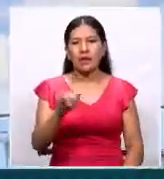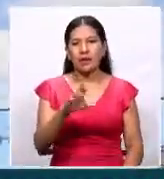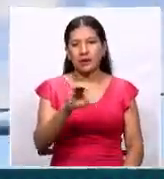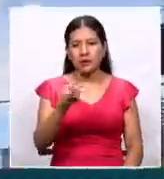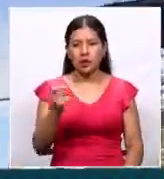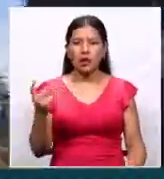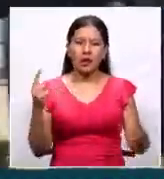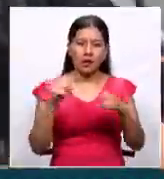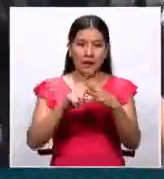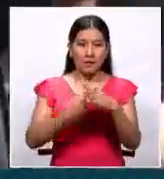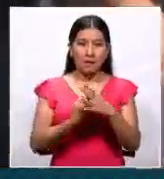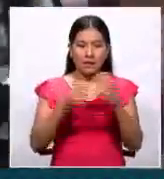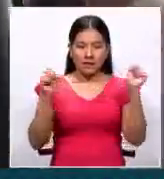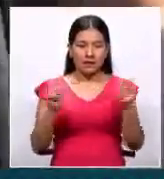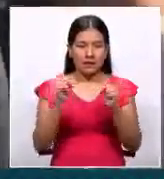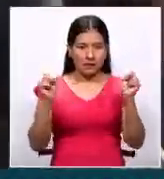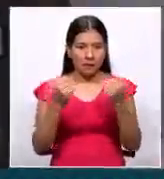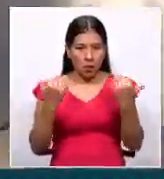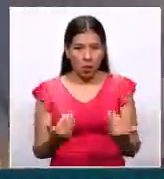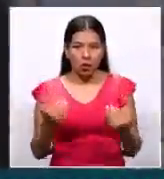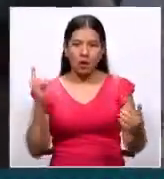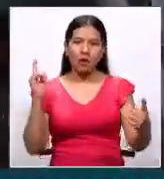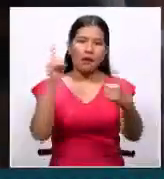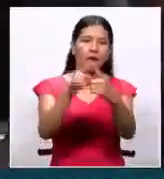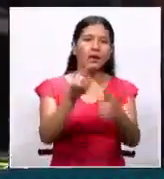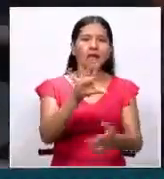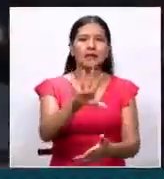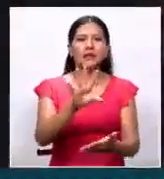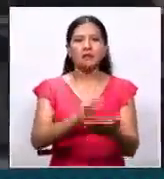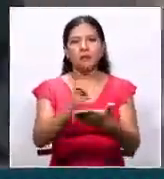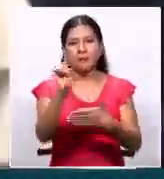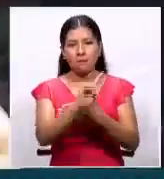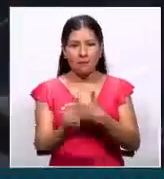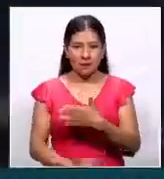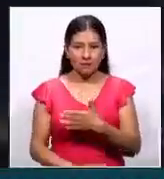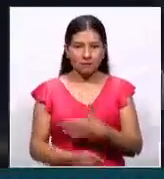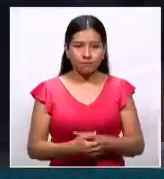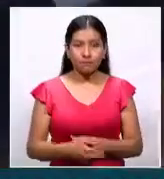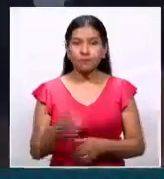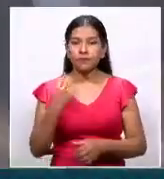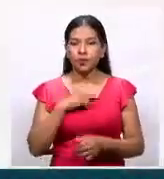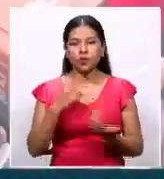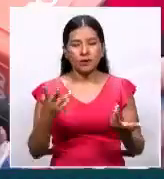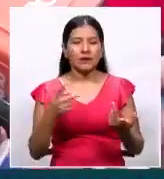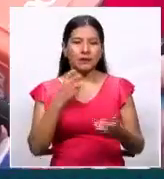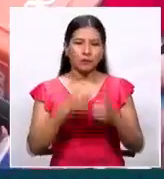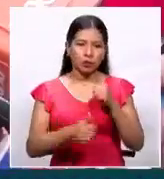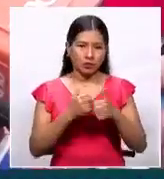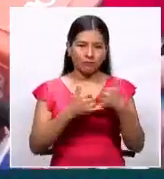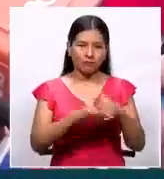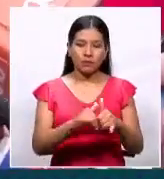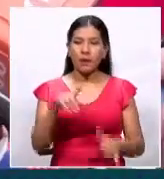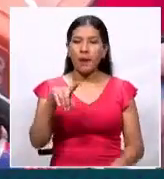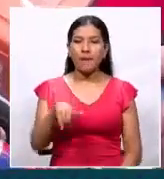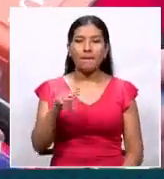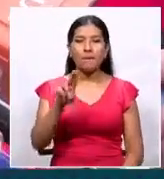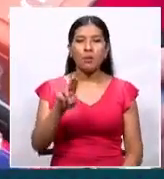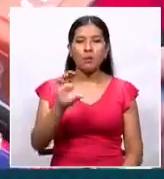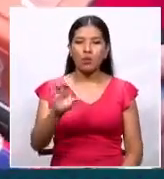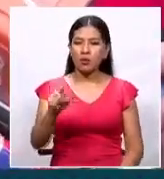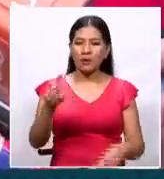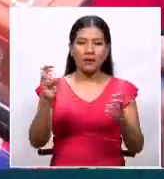la feria que está prevista hasta el 5 de marzo. Vamos a afectar al Puma. ¿En qué sentido? Que la parada del